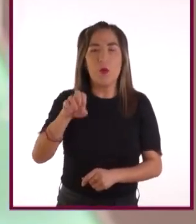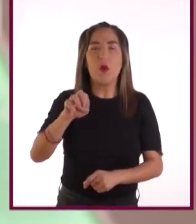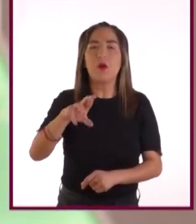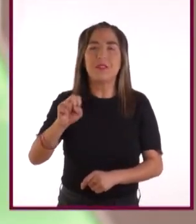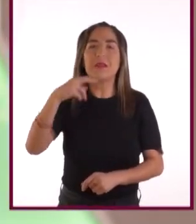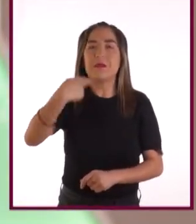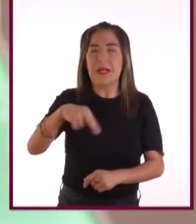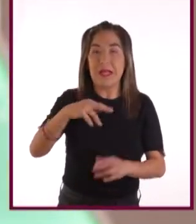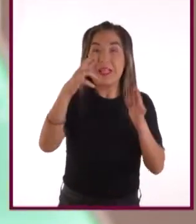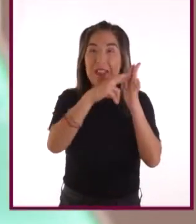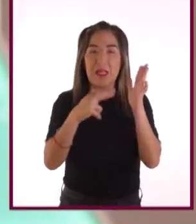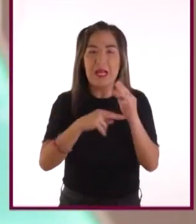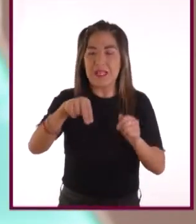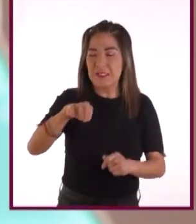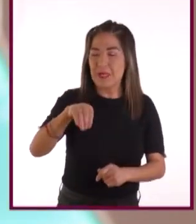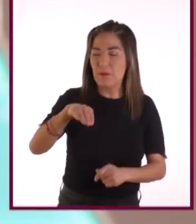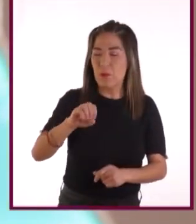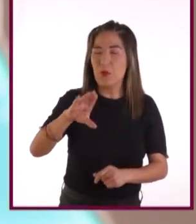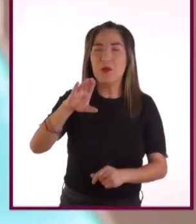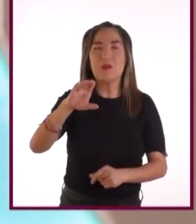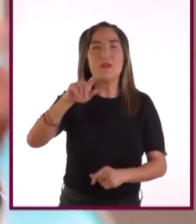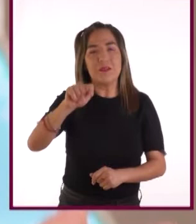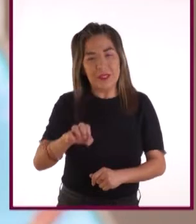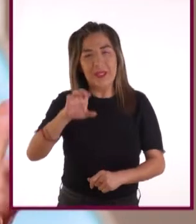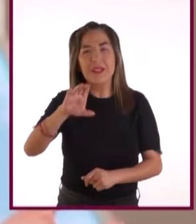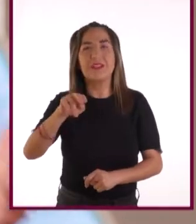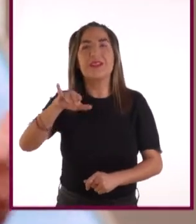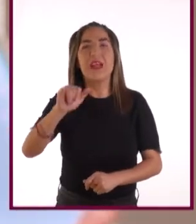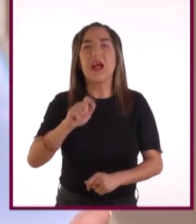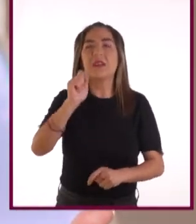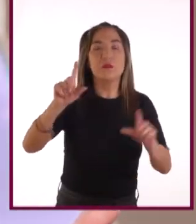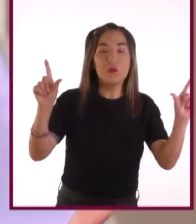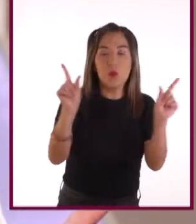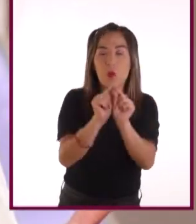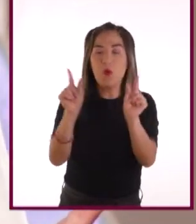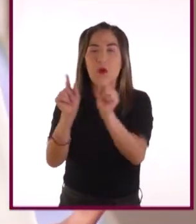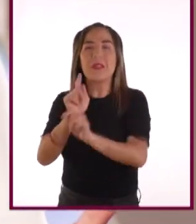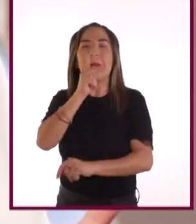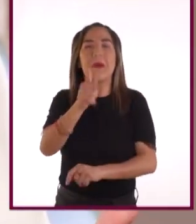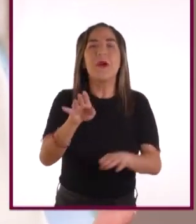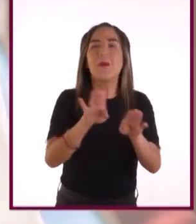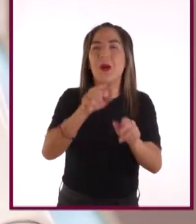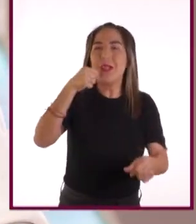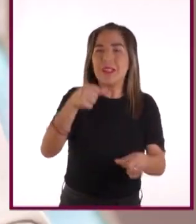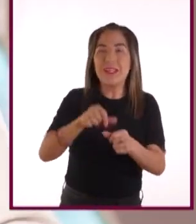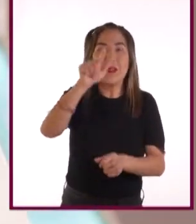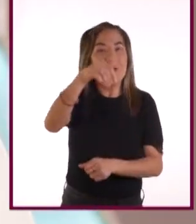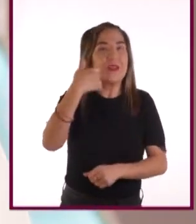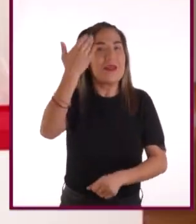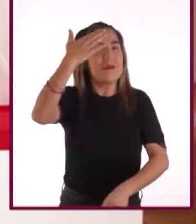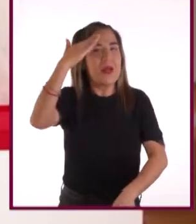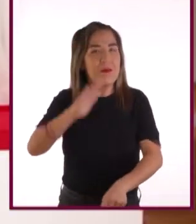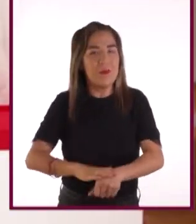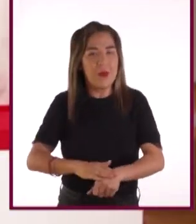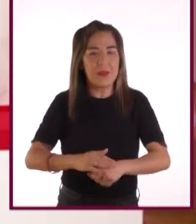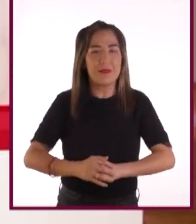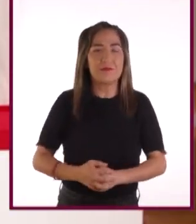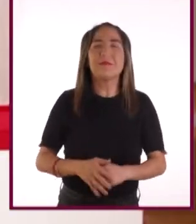regla llamada mnemotecnia, que consiste en relacionar una oración corta y fácil con las palabras o letras que se quieren memorizar.